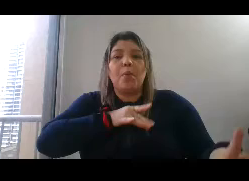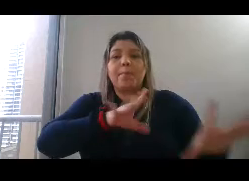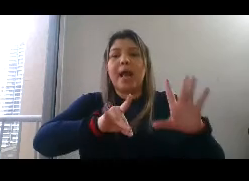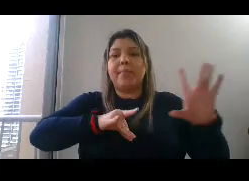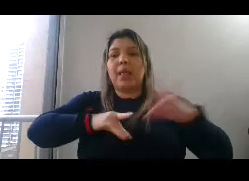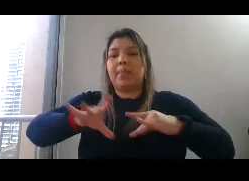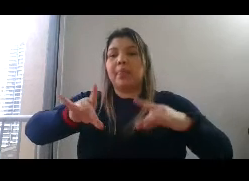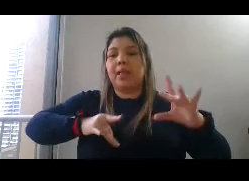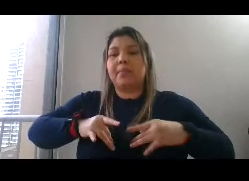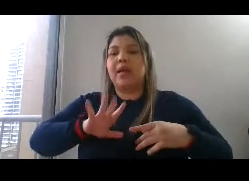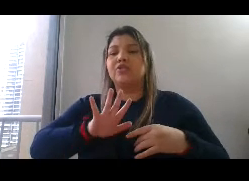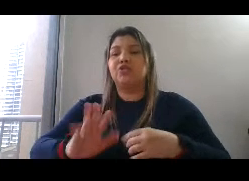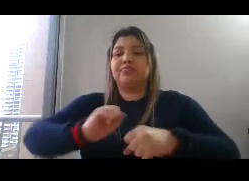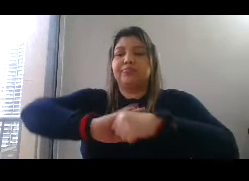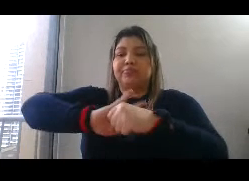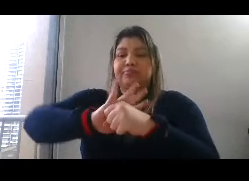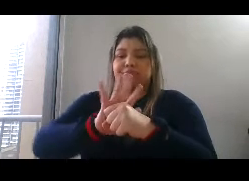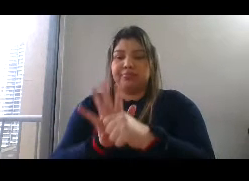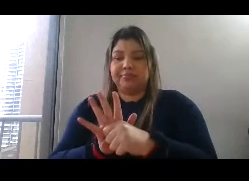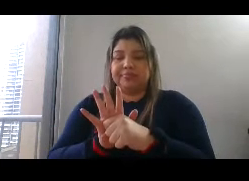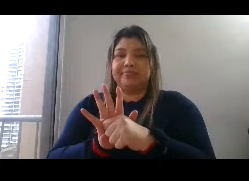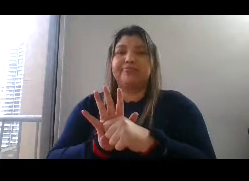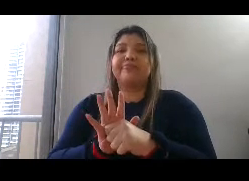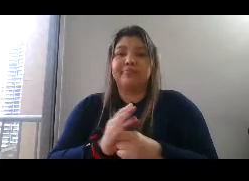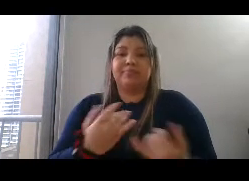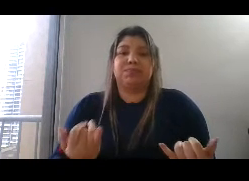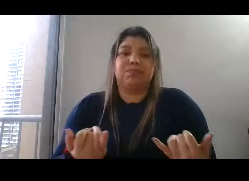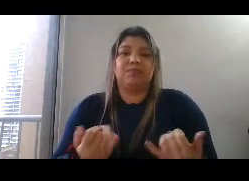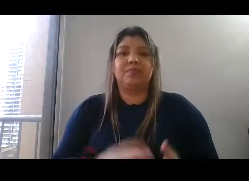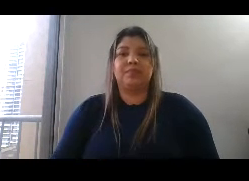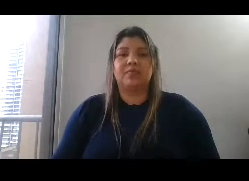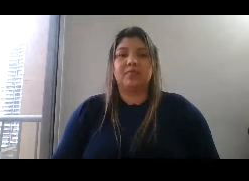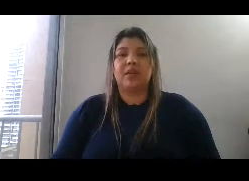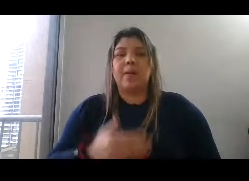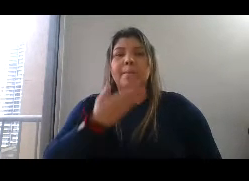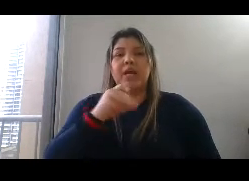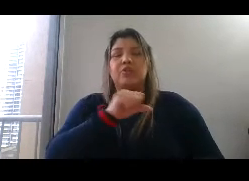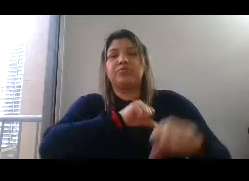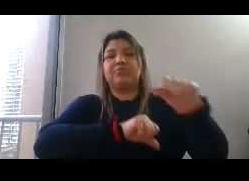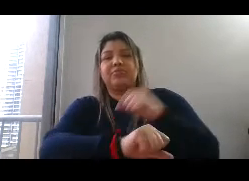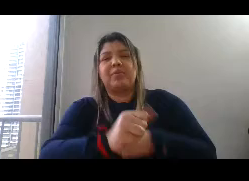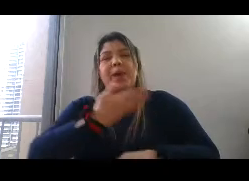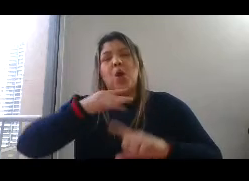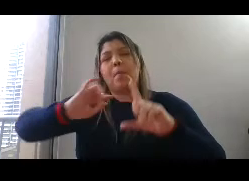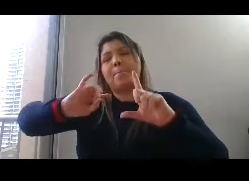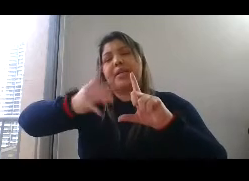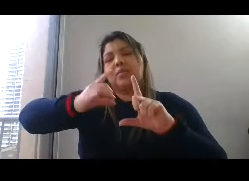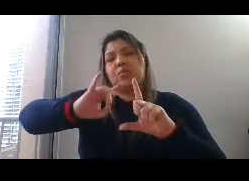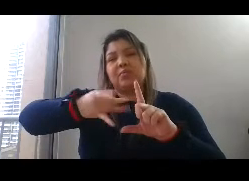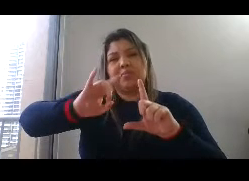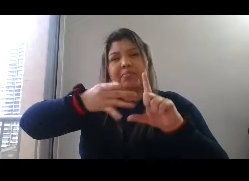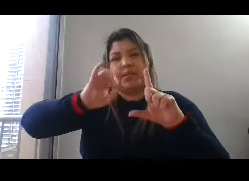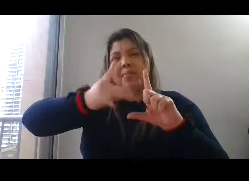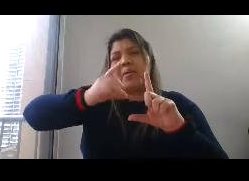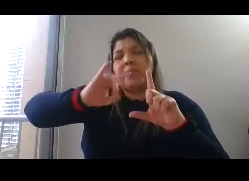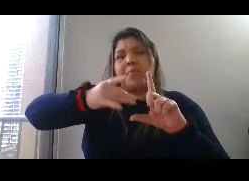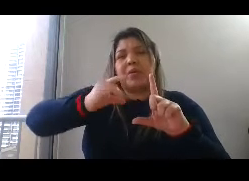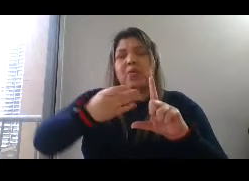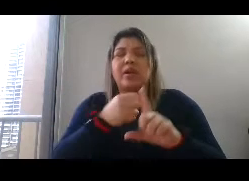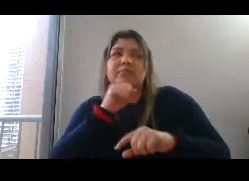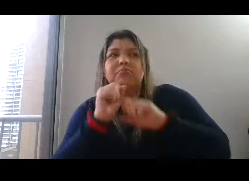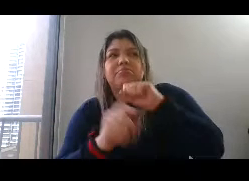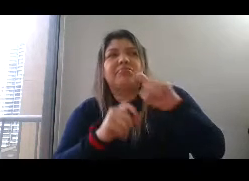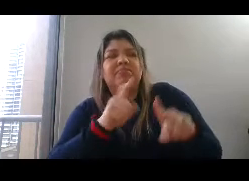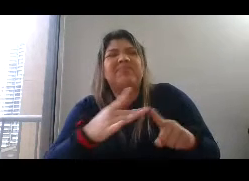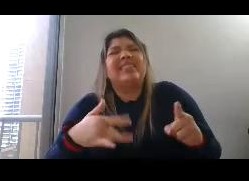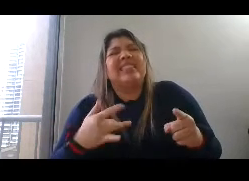que haciendo una solicitud, ejemplo, desde el área virtual, haciendo primero ese triaje virtual